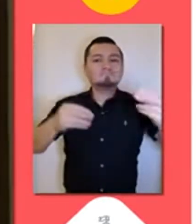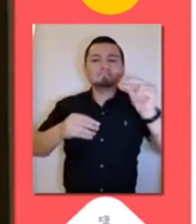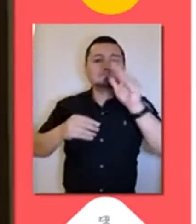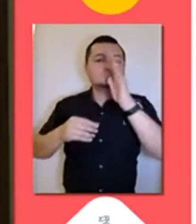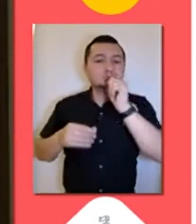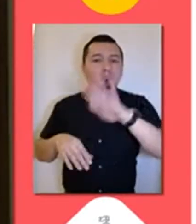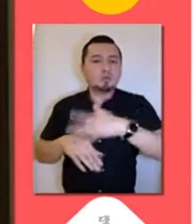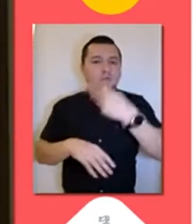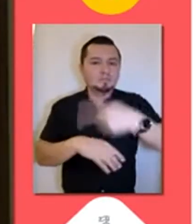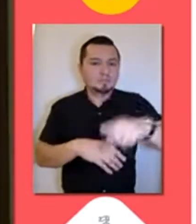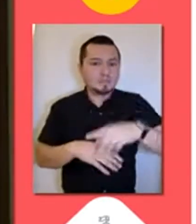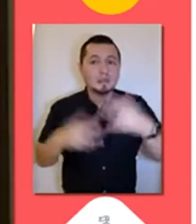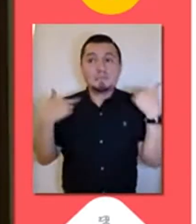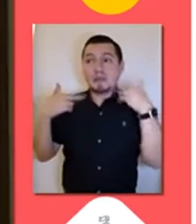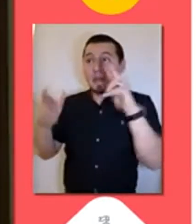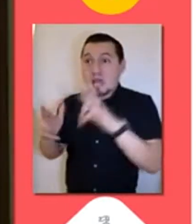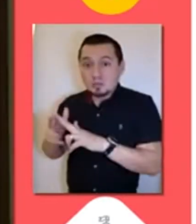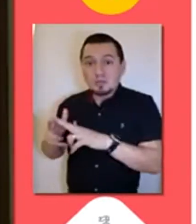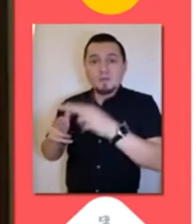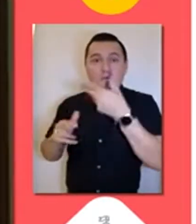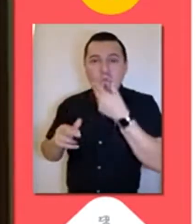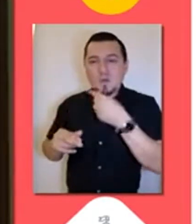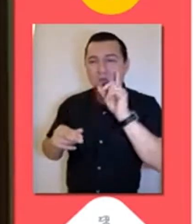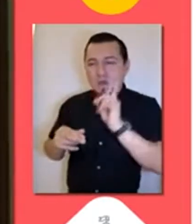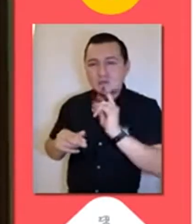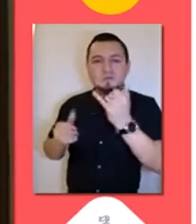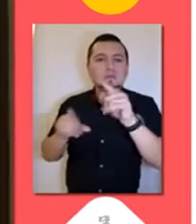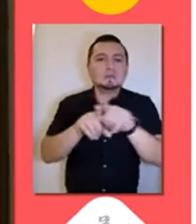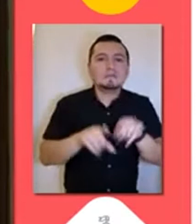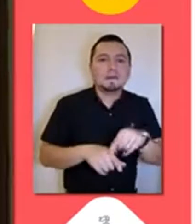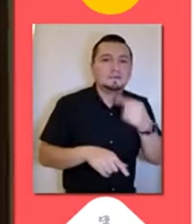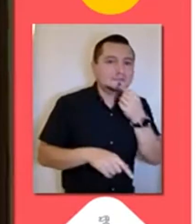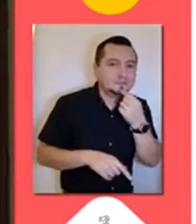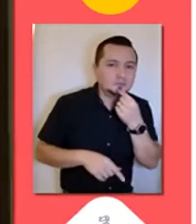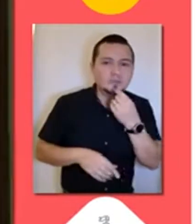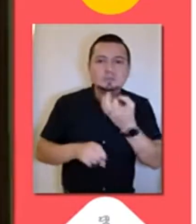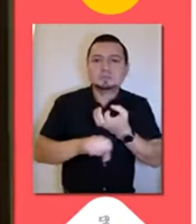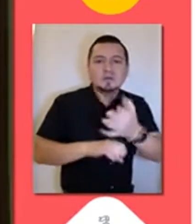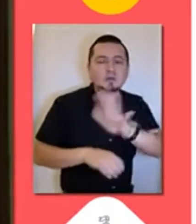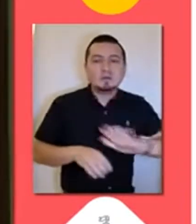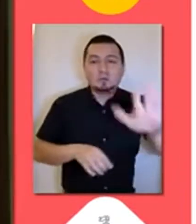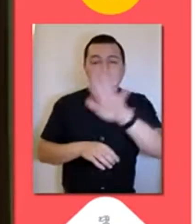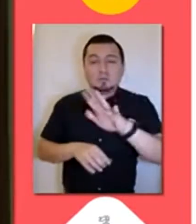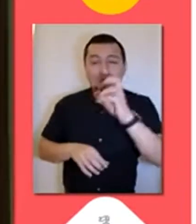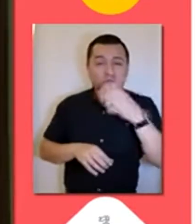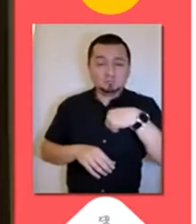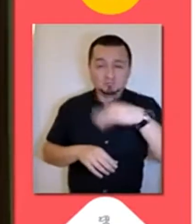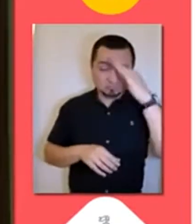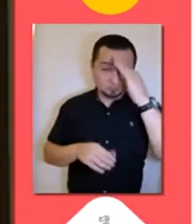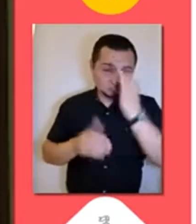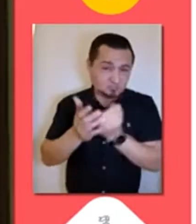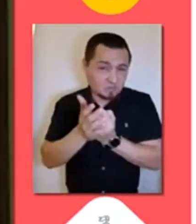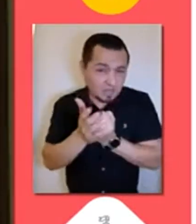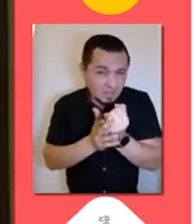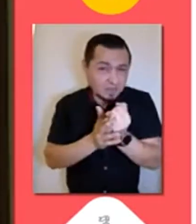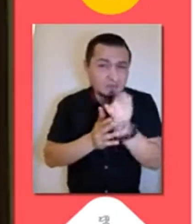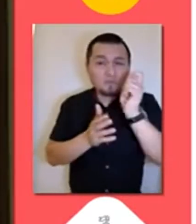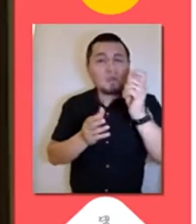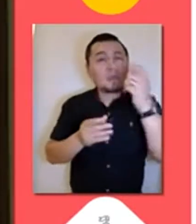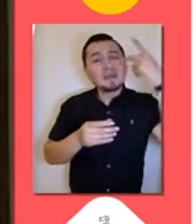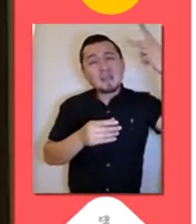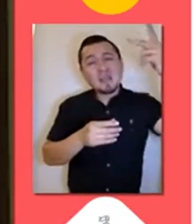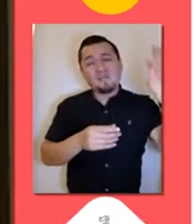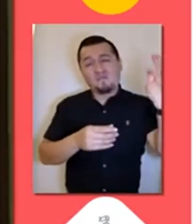poner en riesgo ni a las maestras y maestros, ni a las niñas y niños de nuestro estado. Vamos a tomar una decisión no en función del